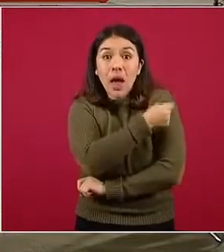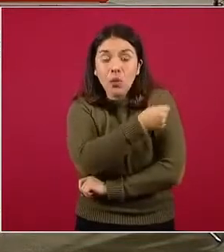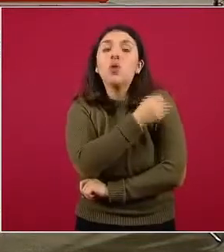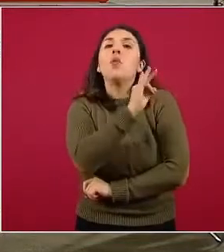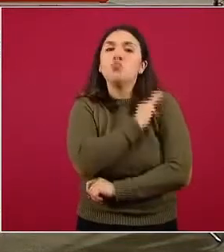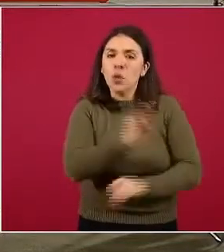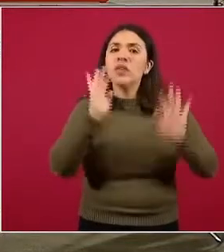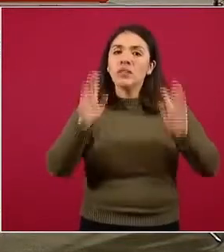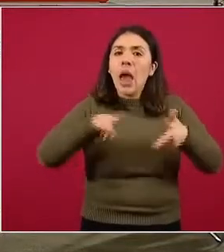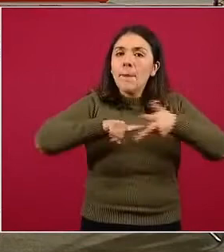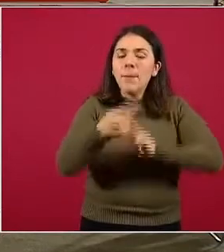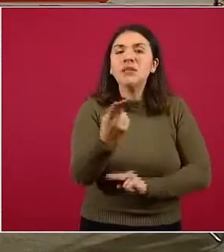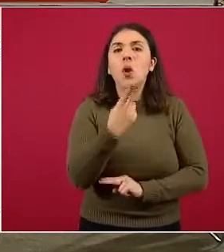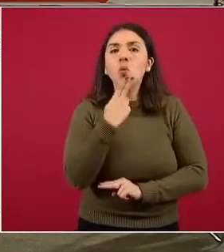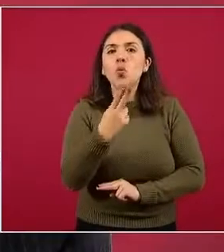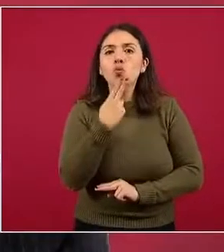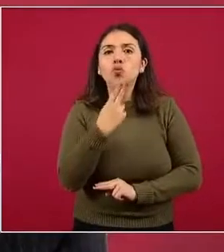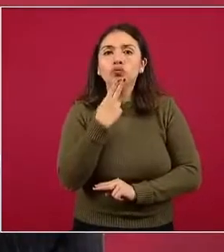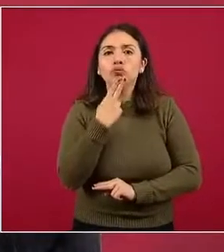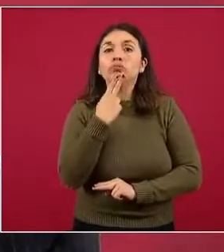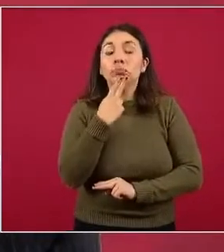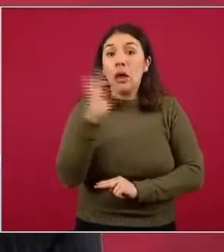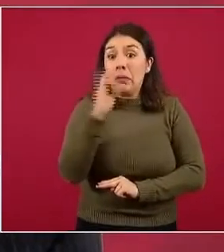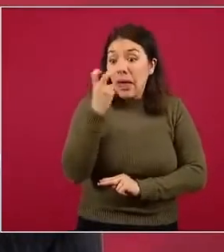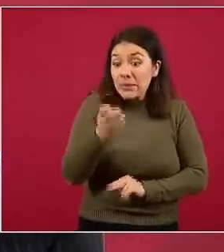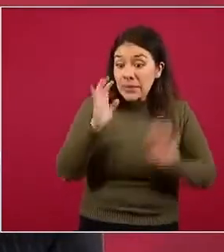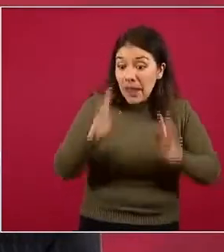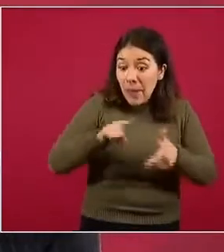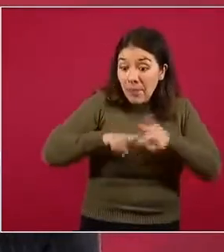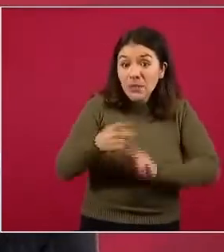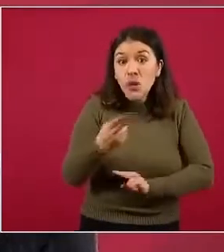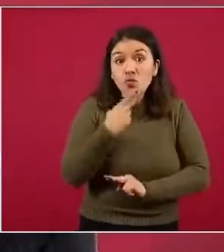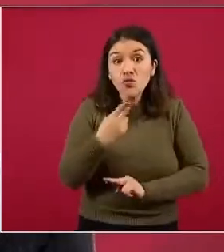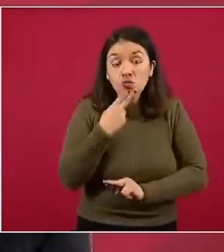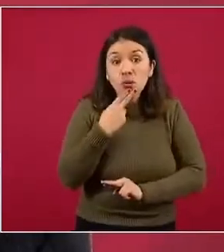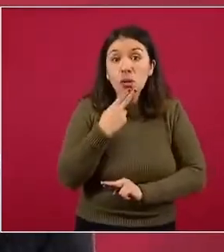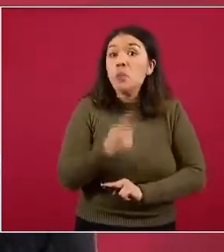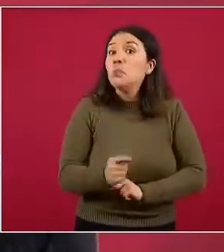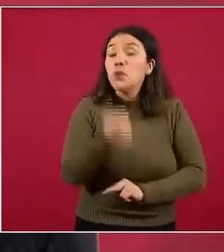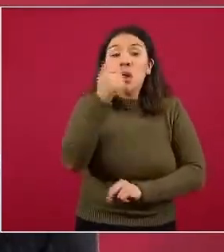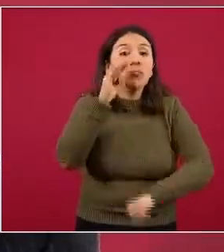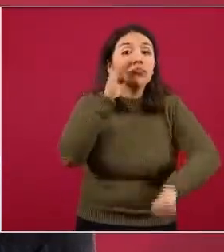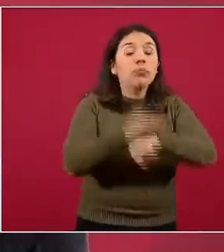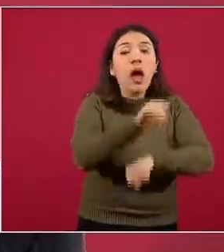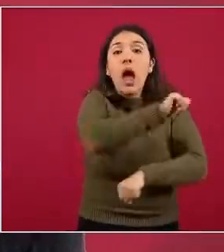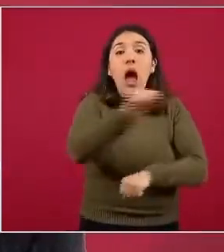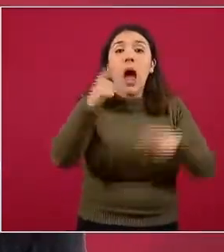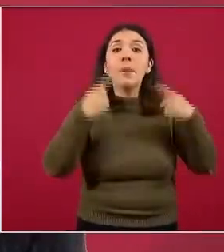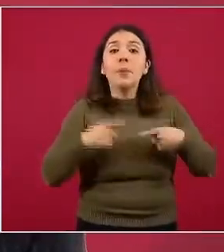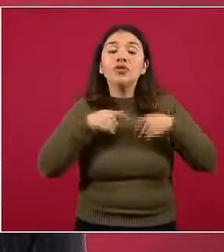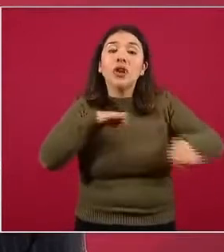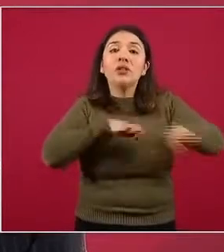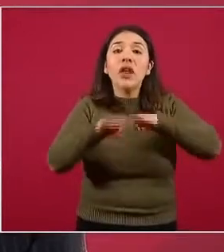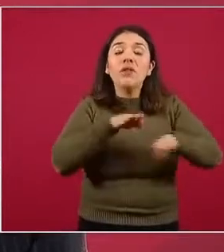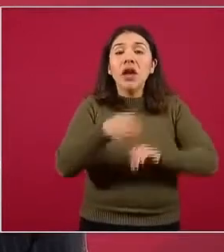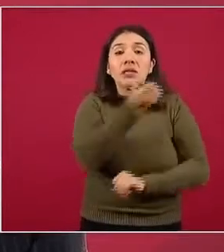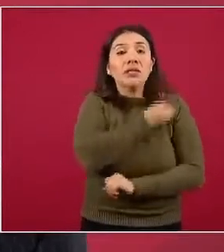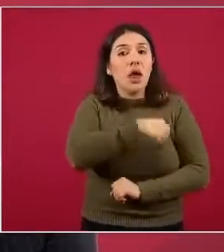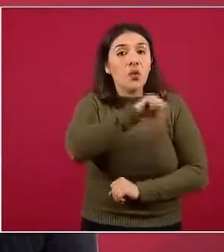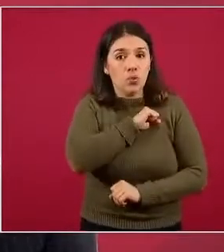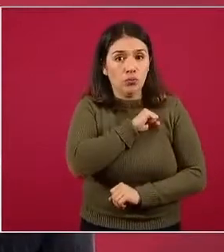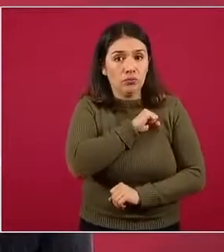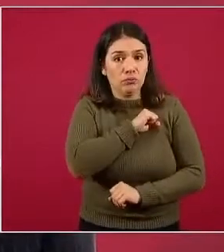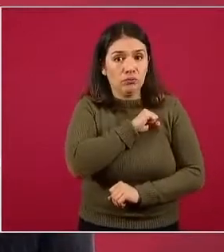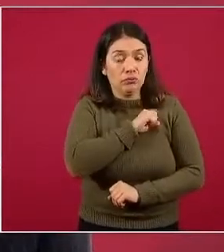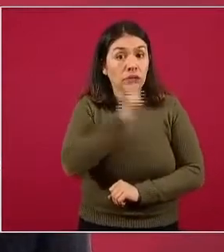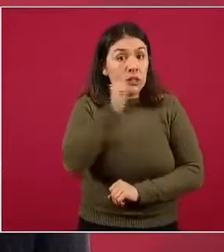ser utilizadas y al ser utilizadas van a beneficiar directamente a esas personas trabajadoras de la salud, que